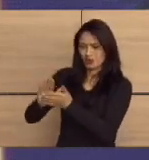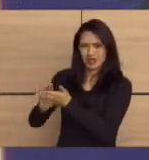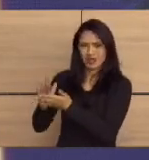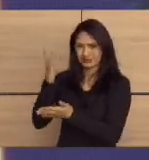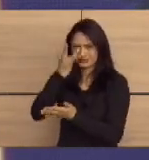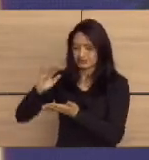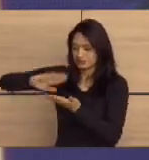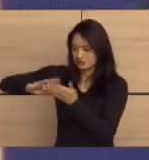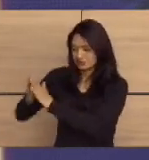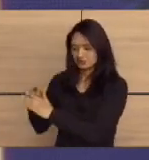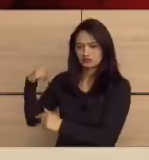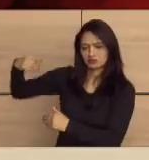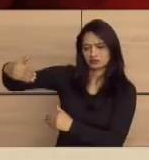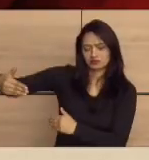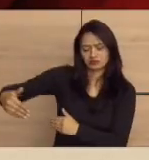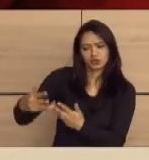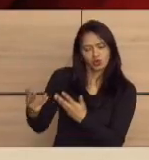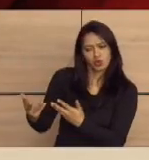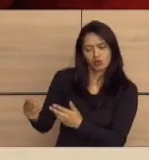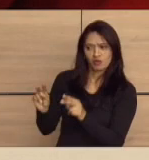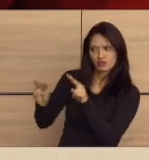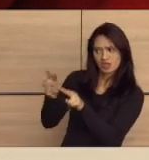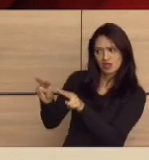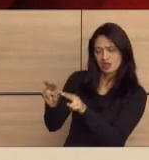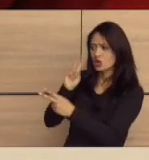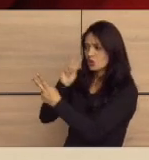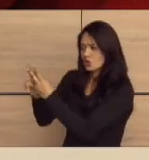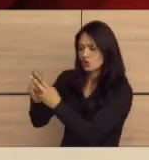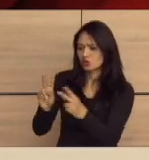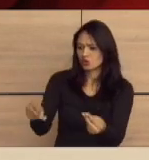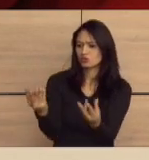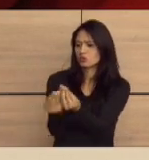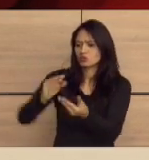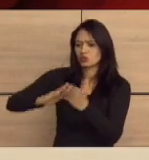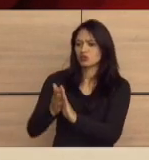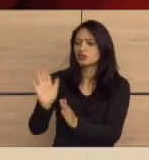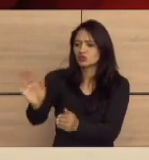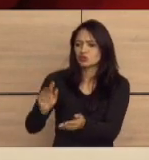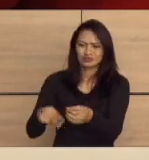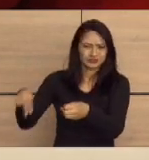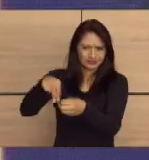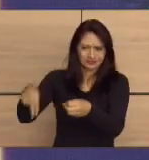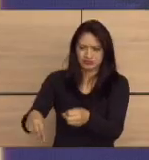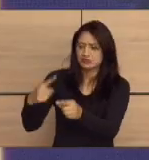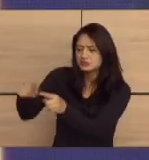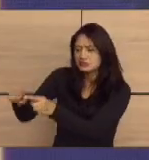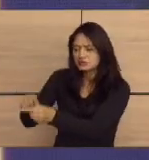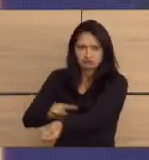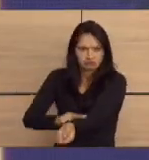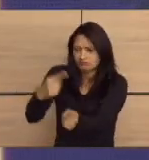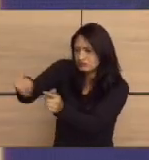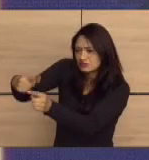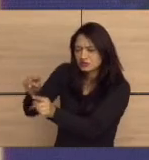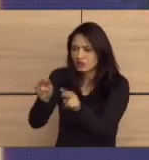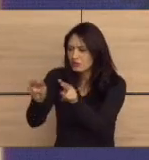afrodescendientes, cuando reconozco a mi compañero que pertenece a una comunidad étnica, ¿sí? Cuando yo veo cuáles han sido